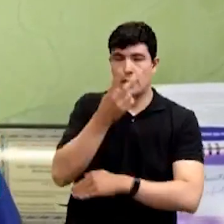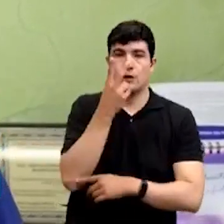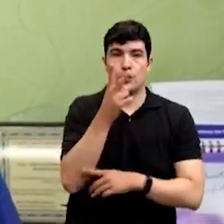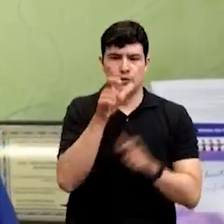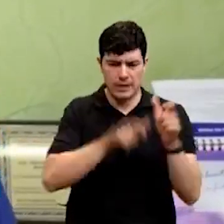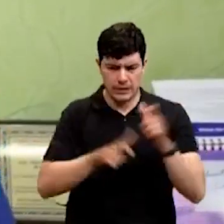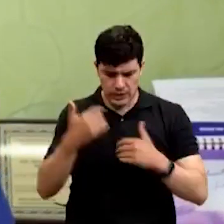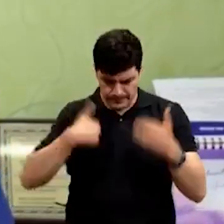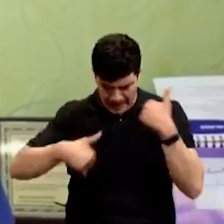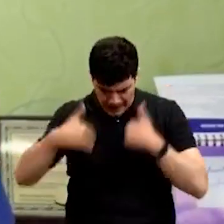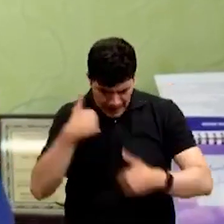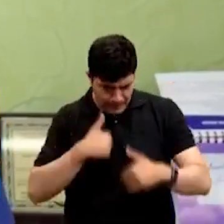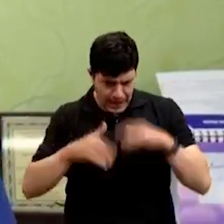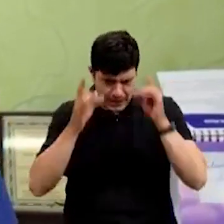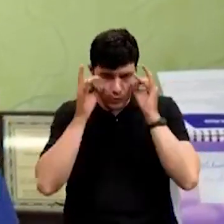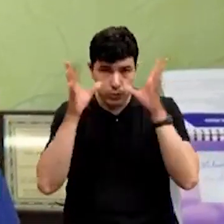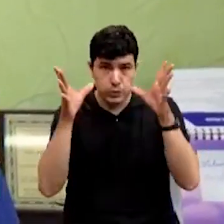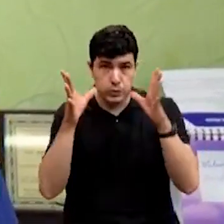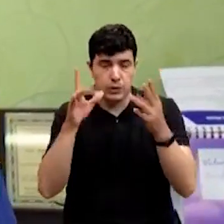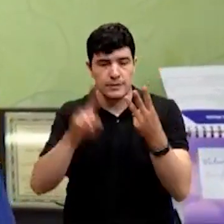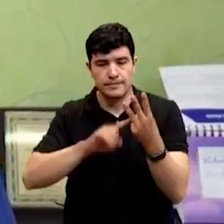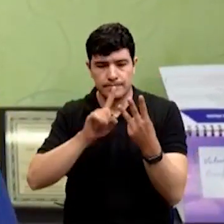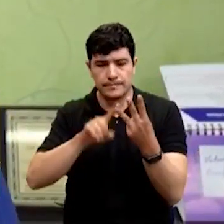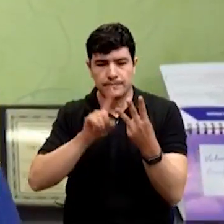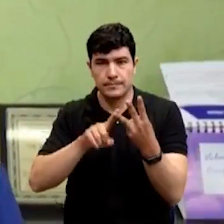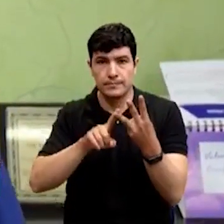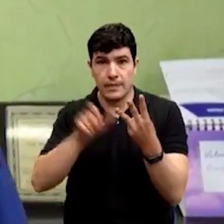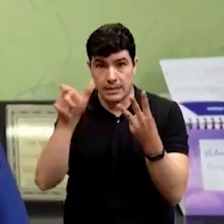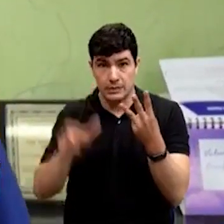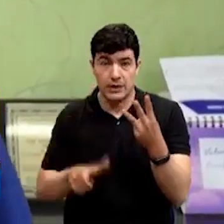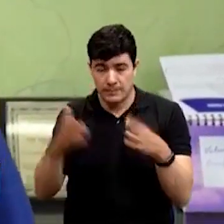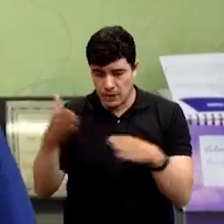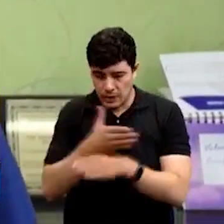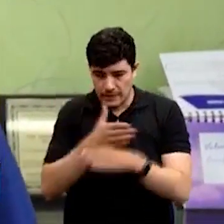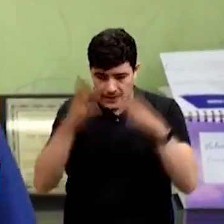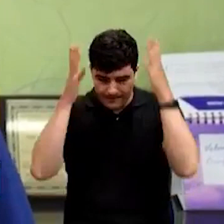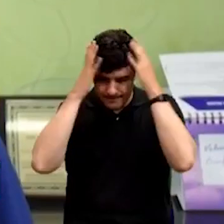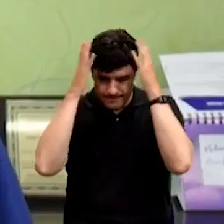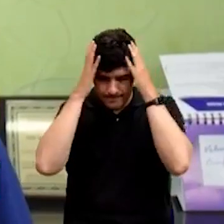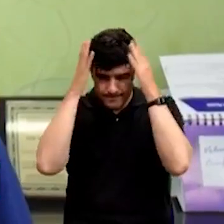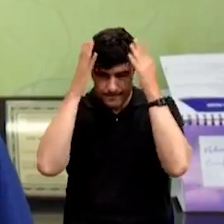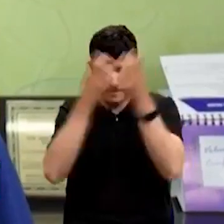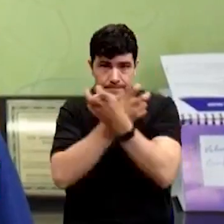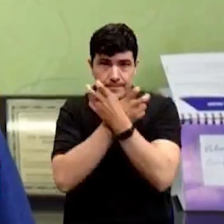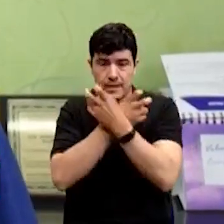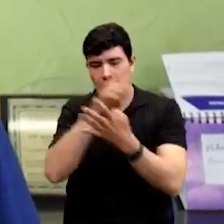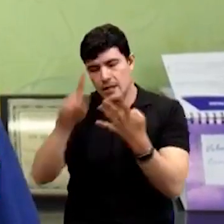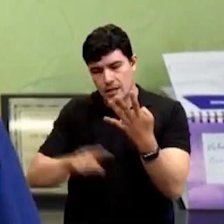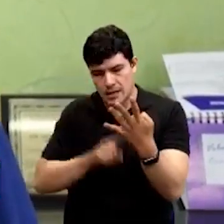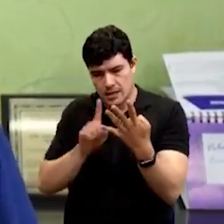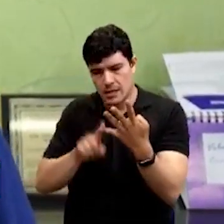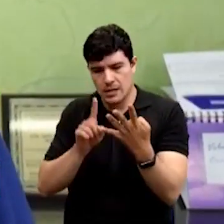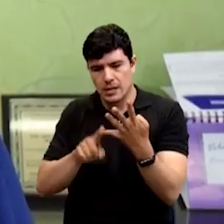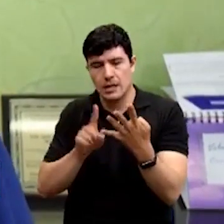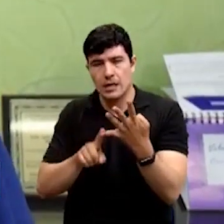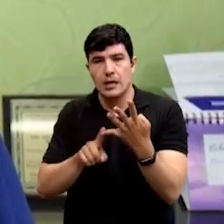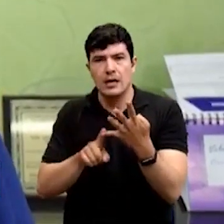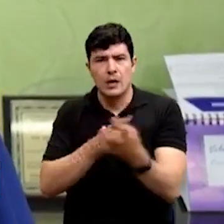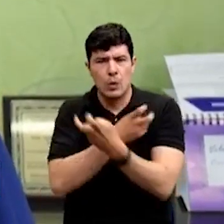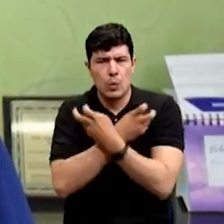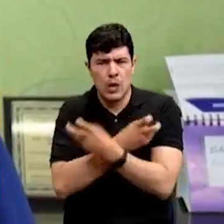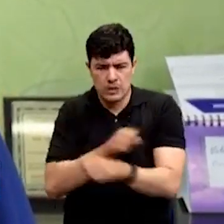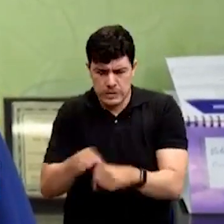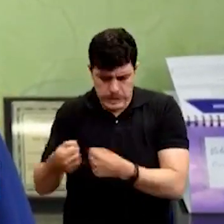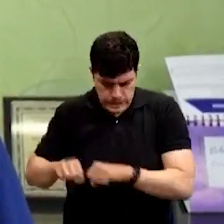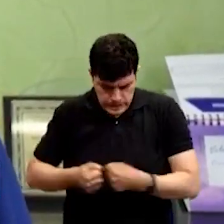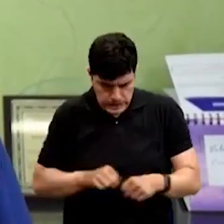con traumas graves, una persona con un trauma craneoencefálico y la otra con varias fracturas. Adicional,